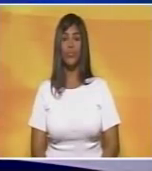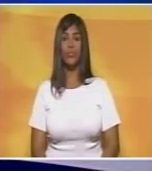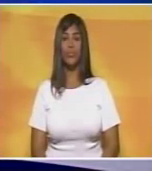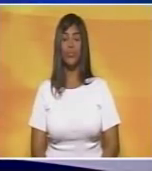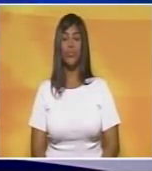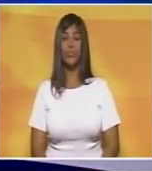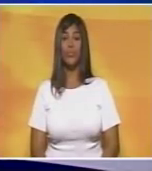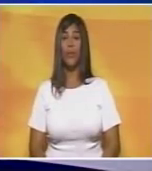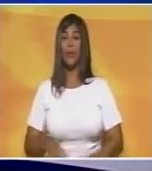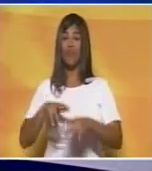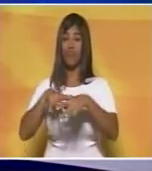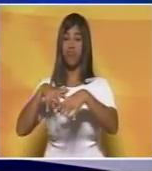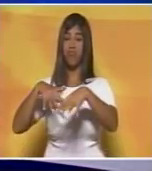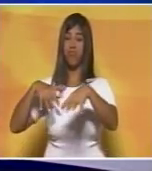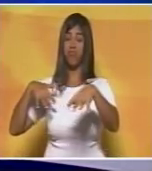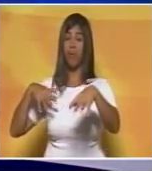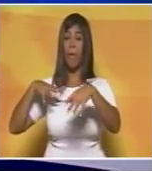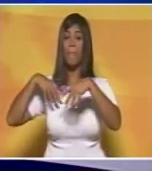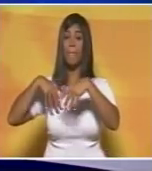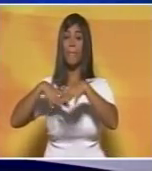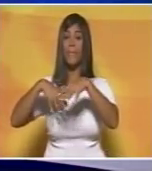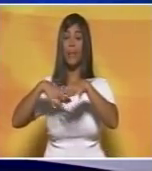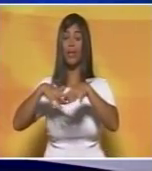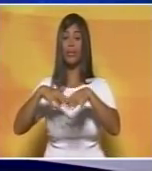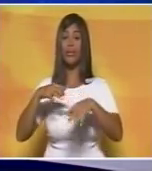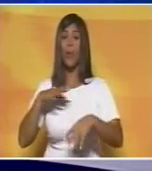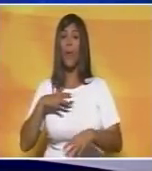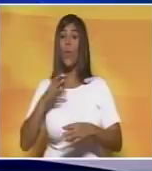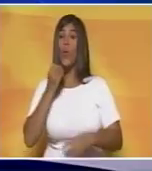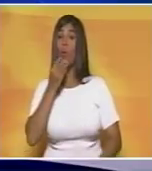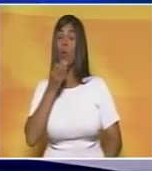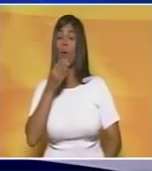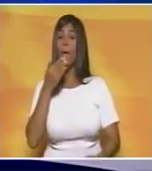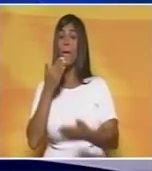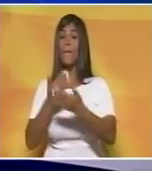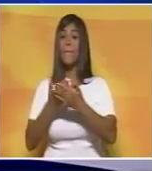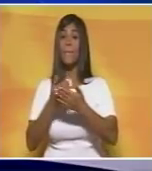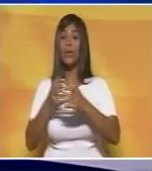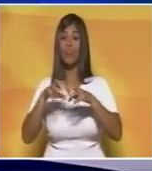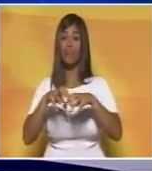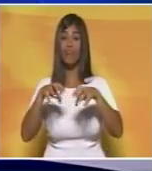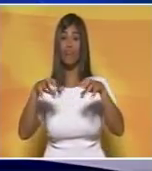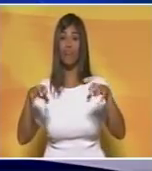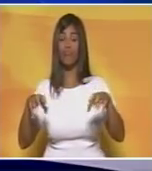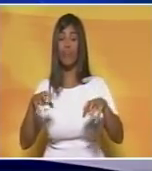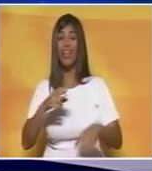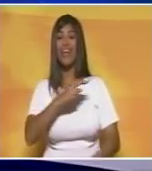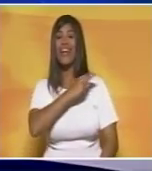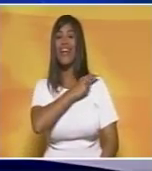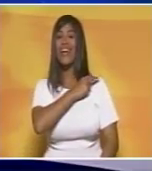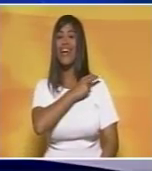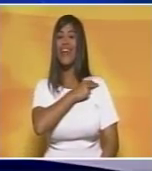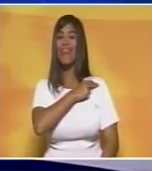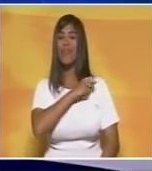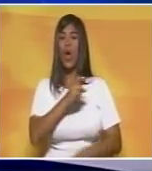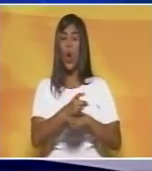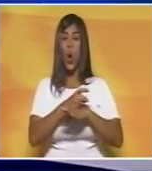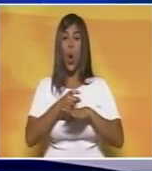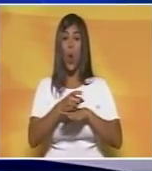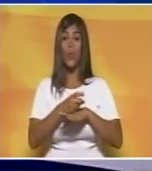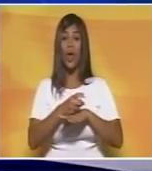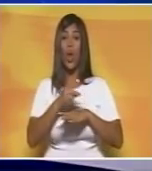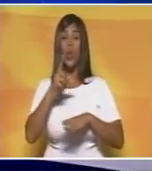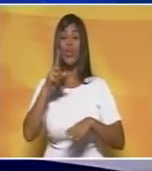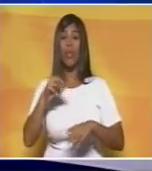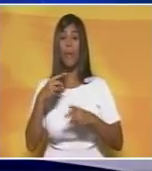Miles de manifestantes marchan hacia la sede del Ejecutivo local de Hong Kong y exigen la dimisión de la jefa del gobierno, Carrie Lam, así como